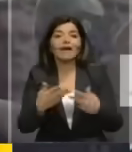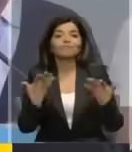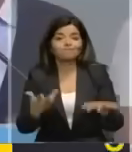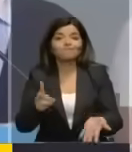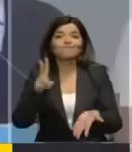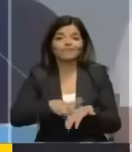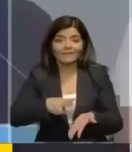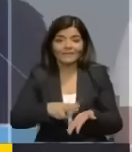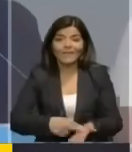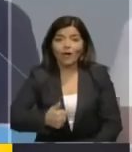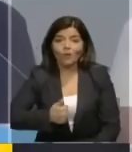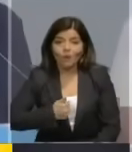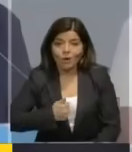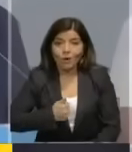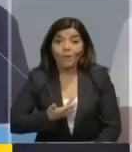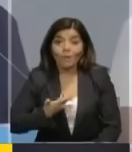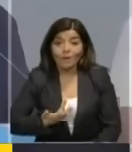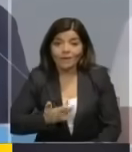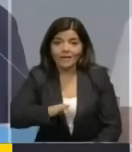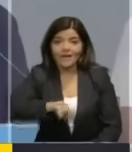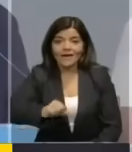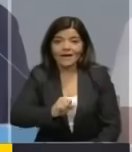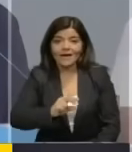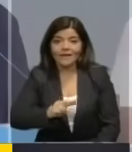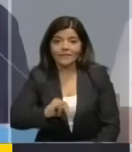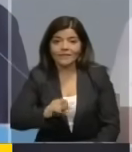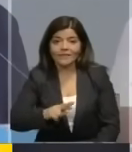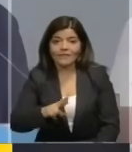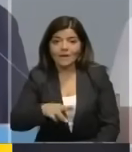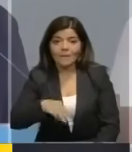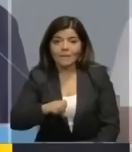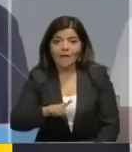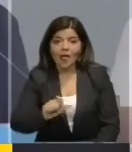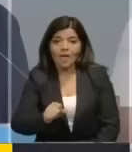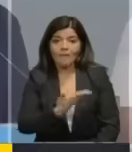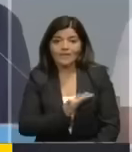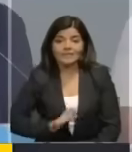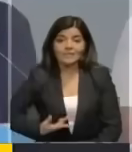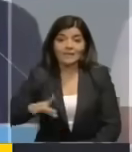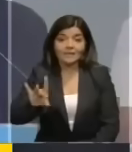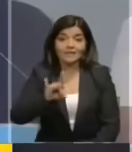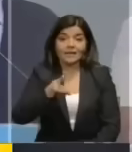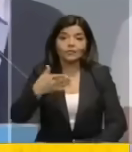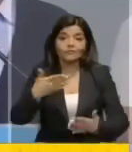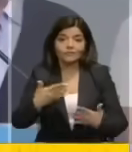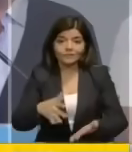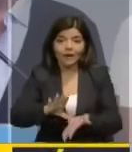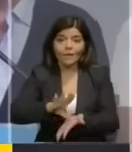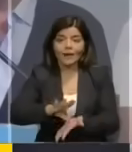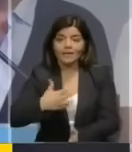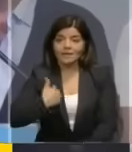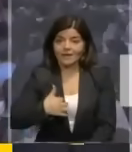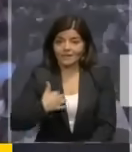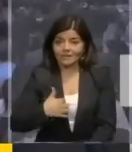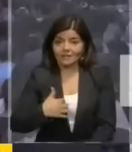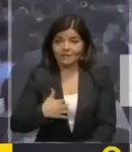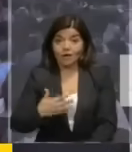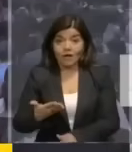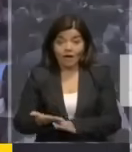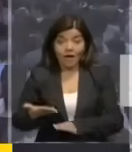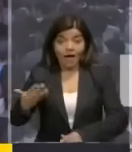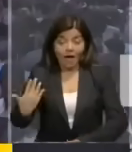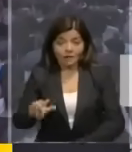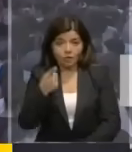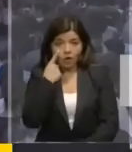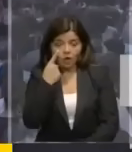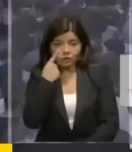porque Javier Milei es el presidente electo de Argentina a esta hora. Incluso antes de que se conocieran los resultados oficiales,